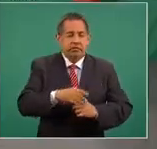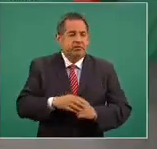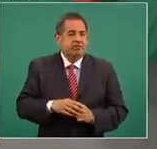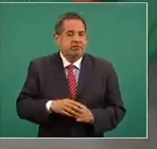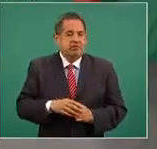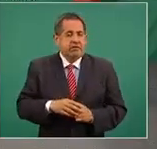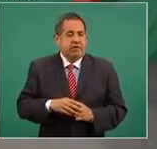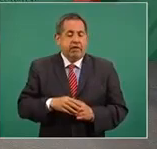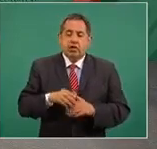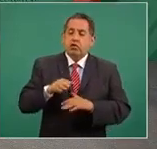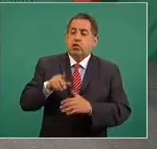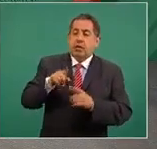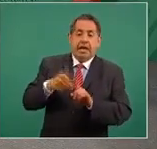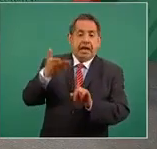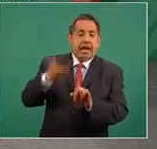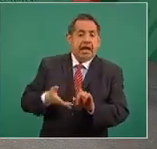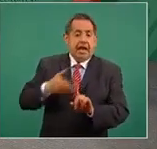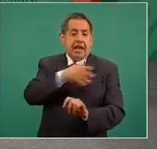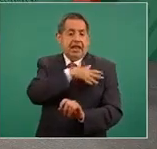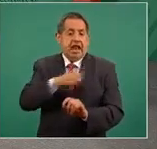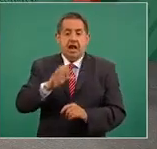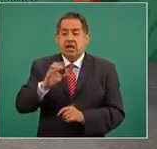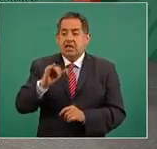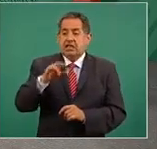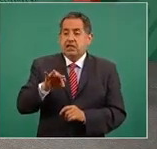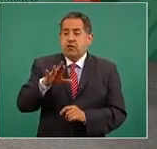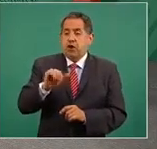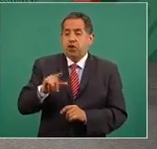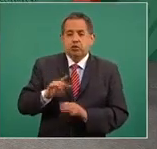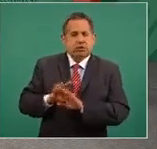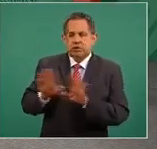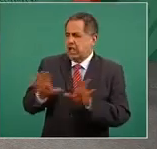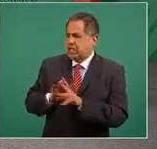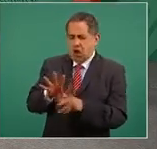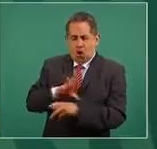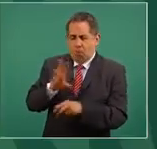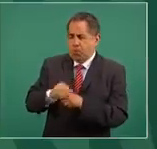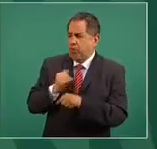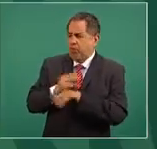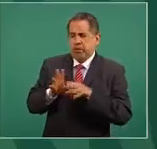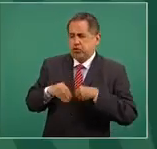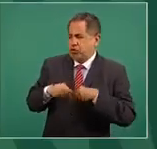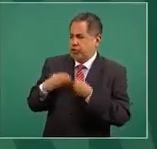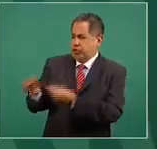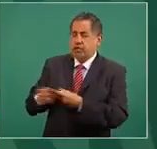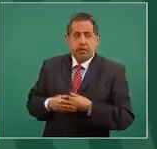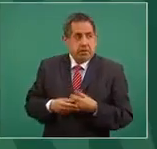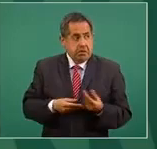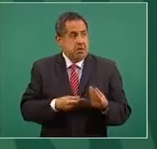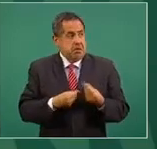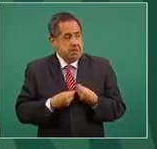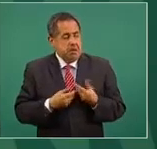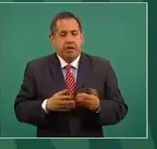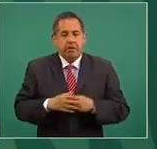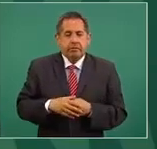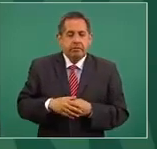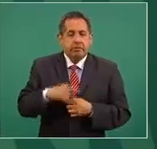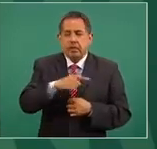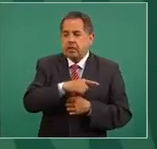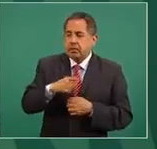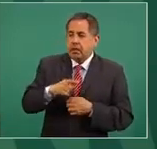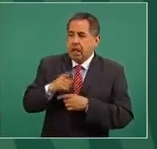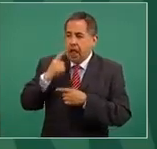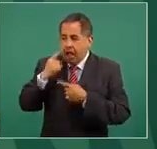general Cienfuegos se había entregado toda la información y se había actuado sin condiciones.